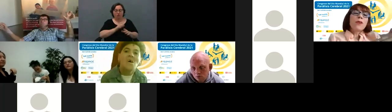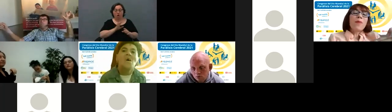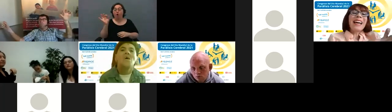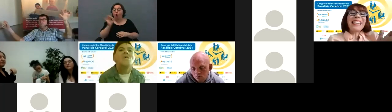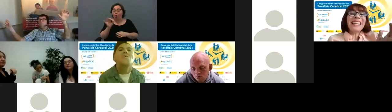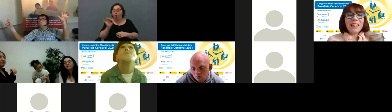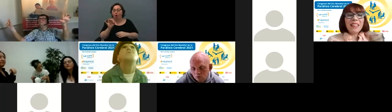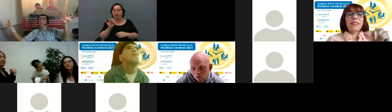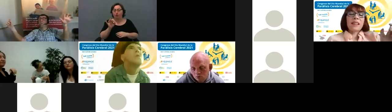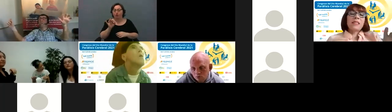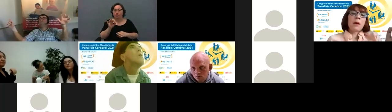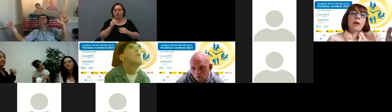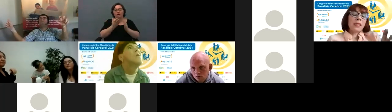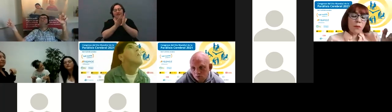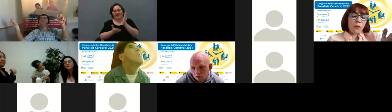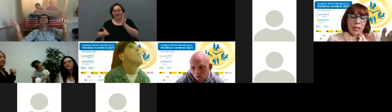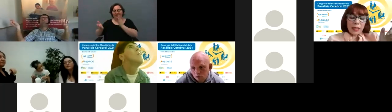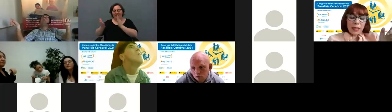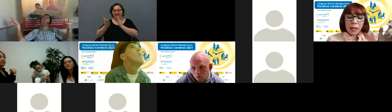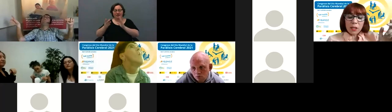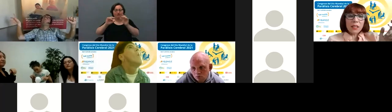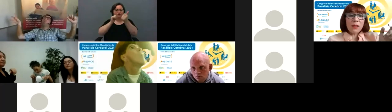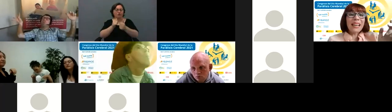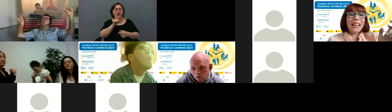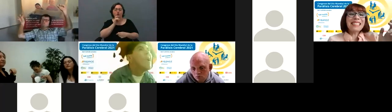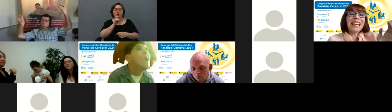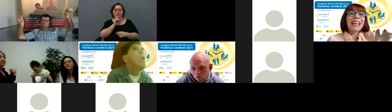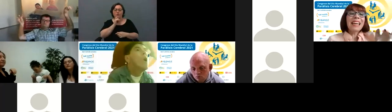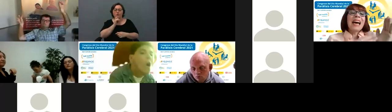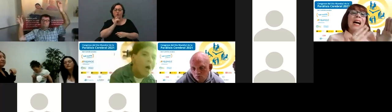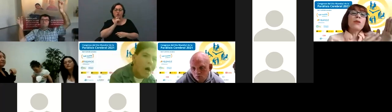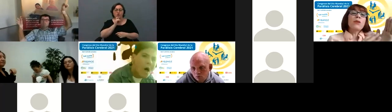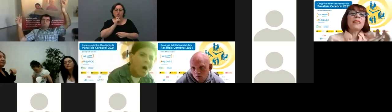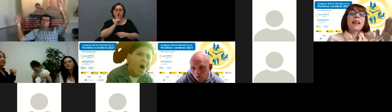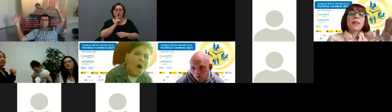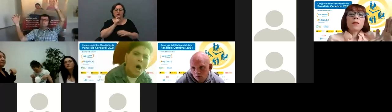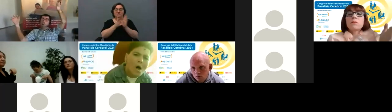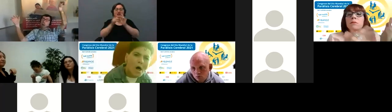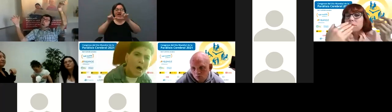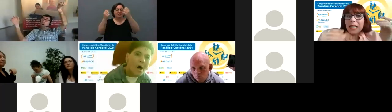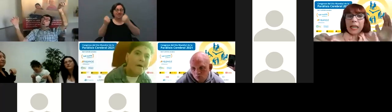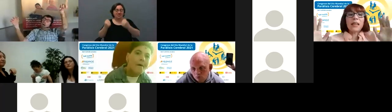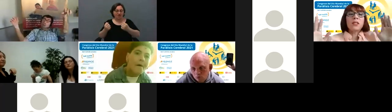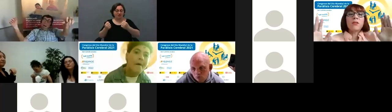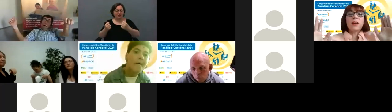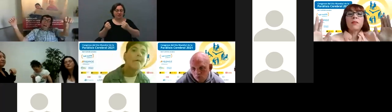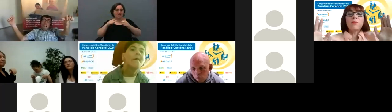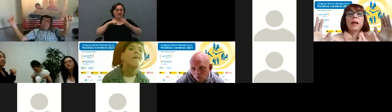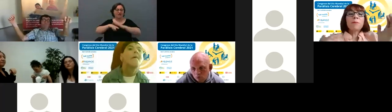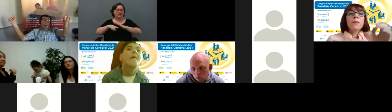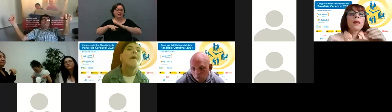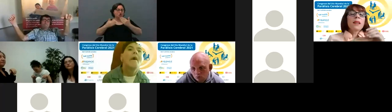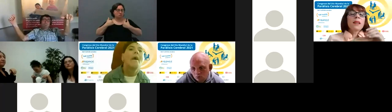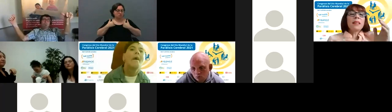una forma indirecta que se llama. Esa forma indirecta lo que significa es que hay una entidad que la gestiona,